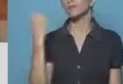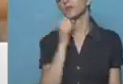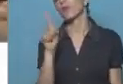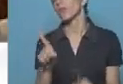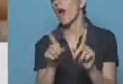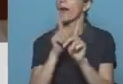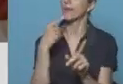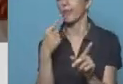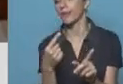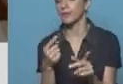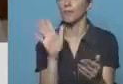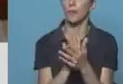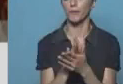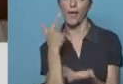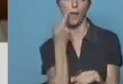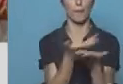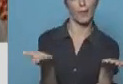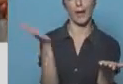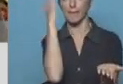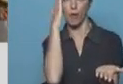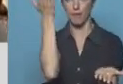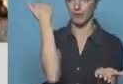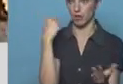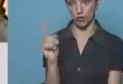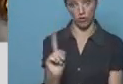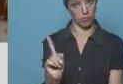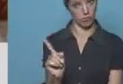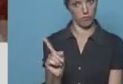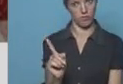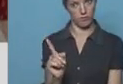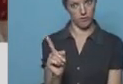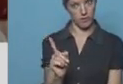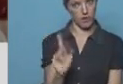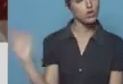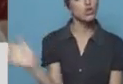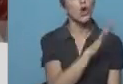dicen algunos, de andar restregando, que la memoria, que el pasado. No. No hay país que